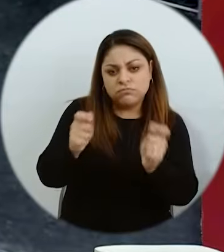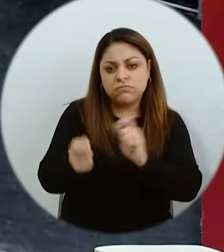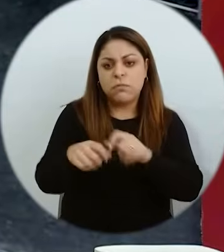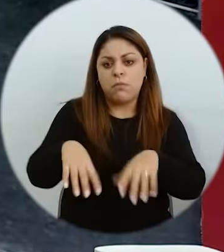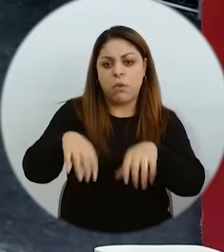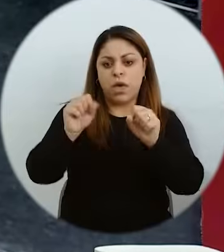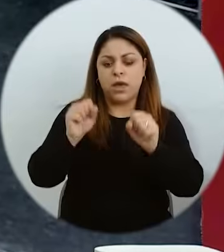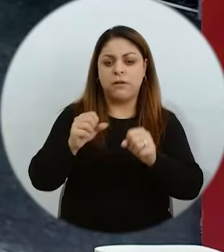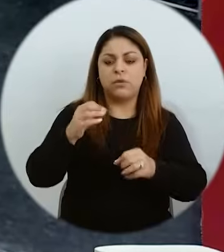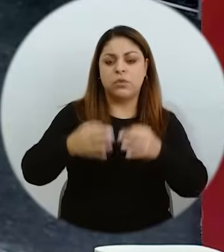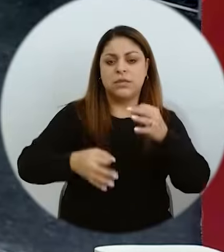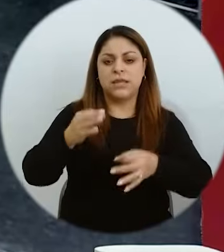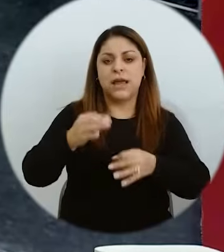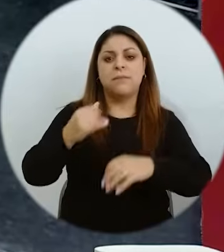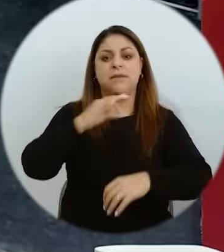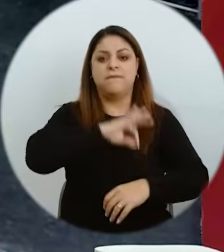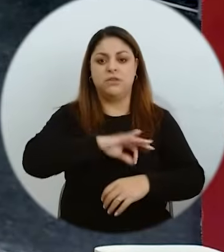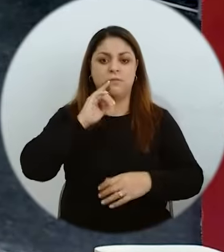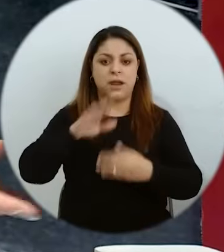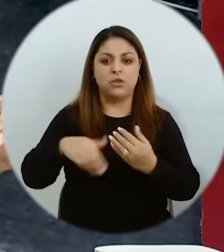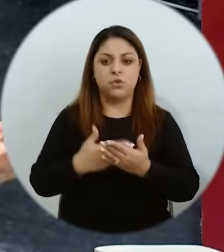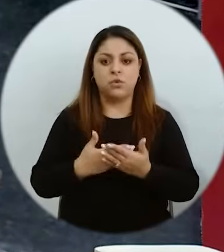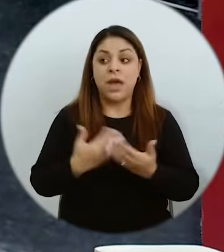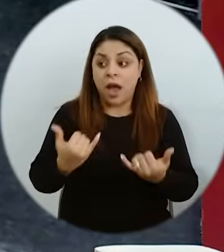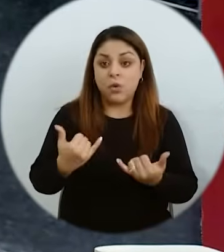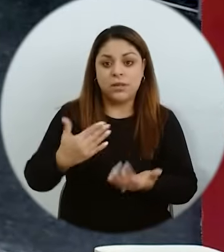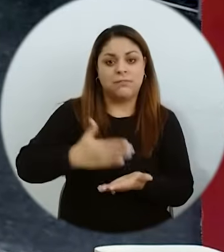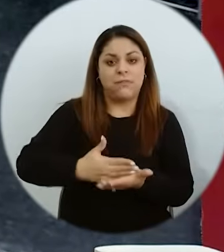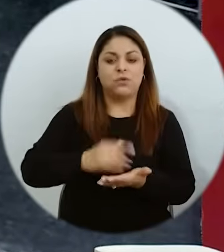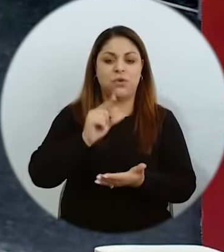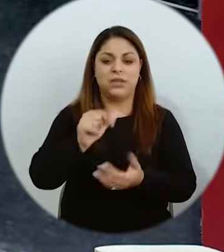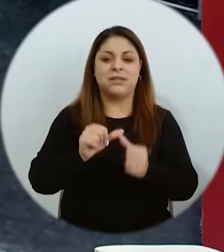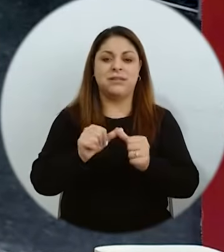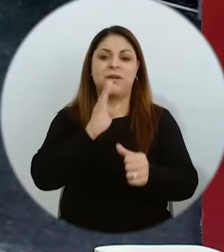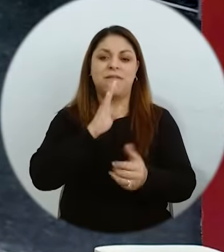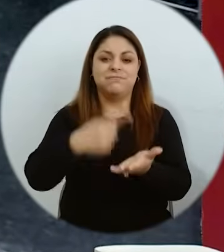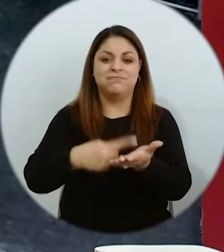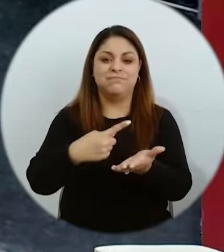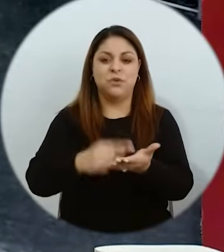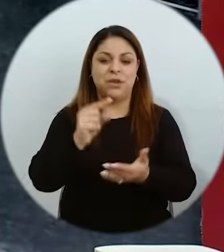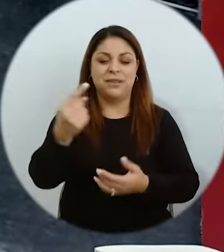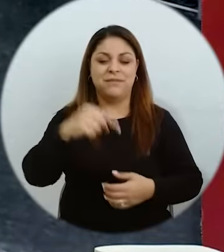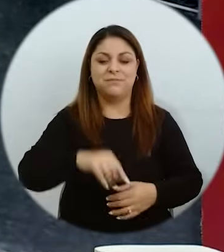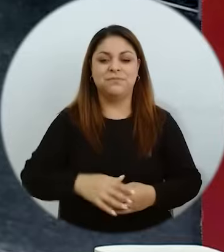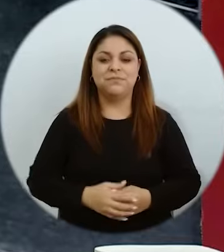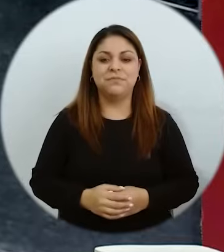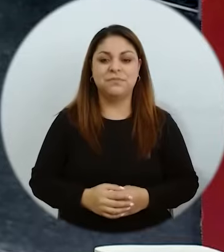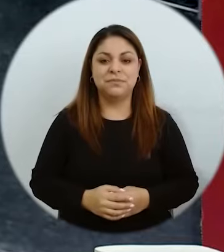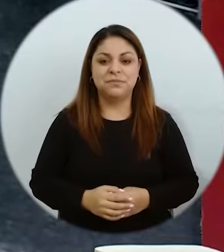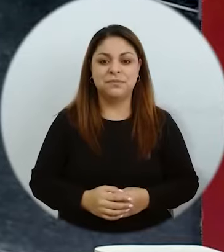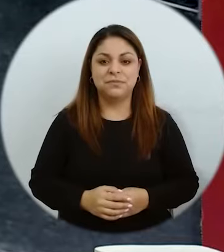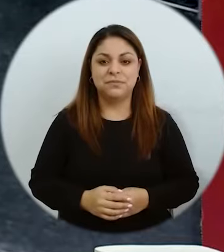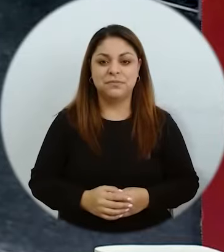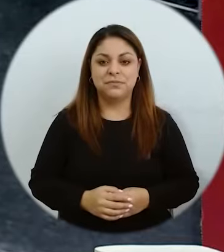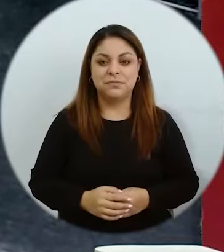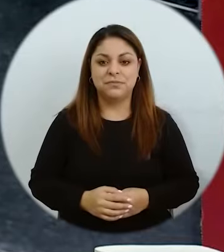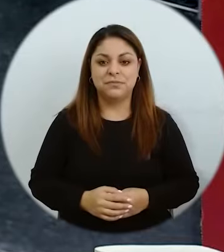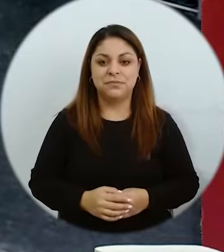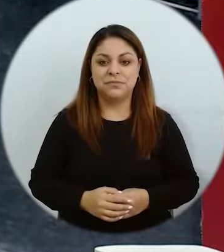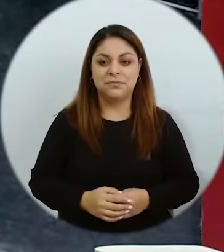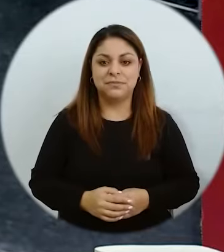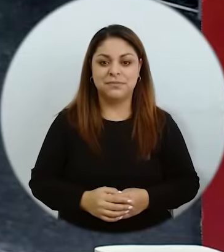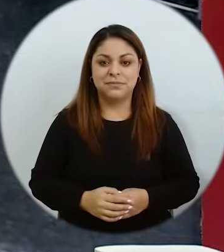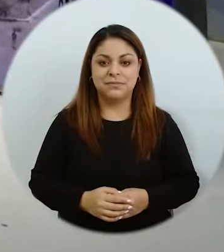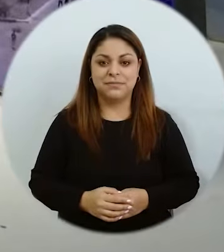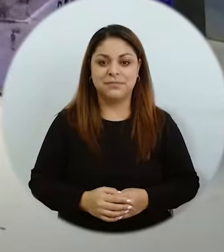de mejora se traduzcan en un fortalecimiento del Poder Judicial que nos beneficie Claro. a todos y todas en el país. De eso vamos a hablar en el siguiente bloque. Quédese con una mirada, que